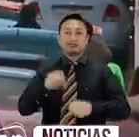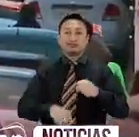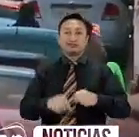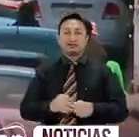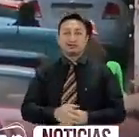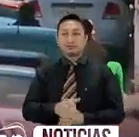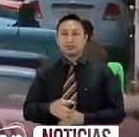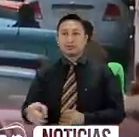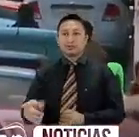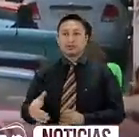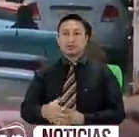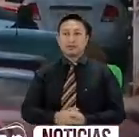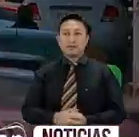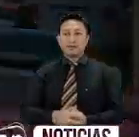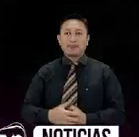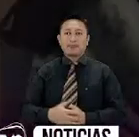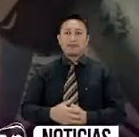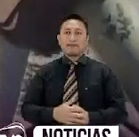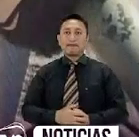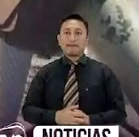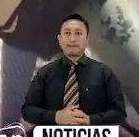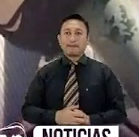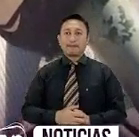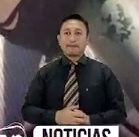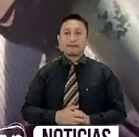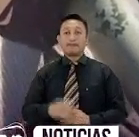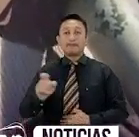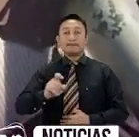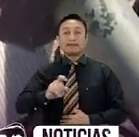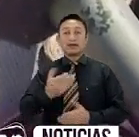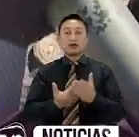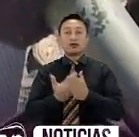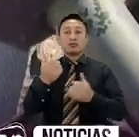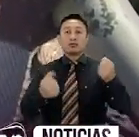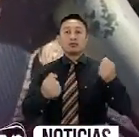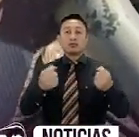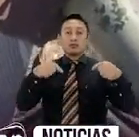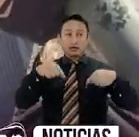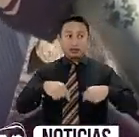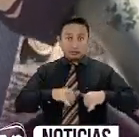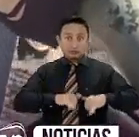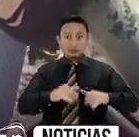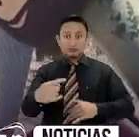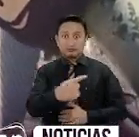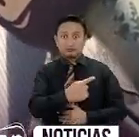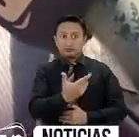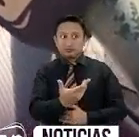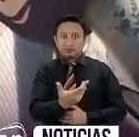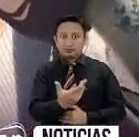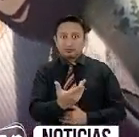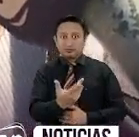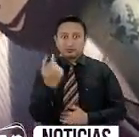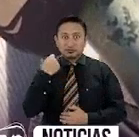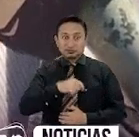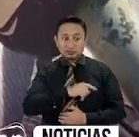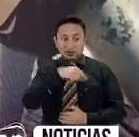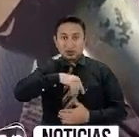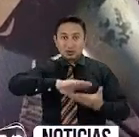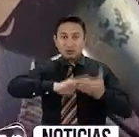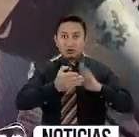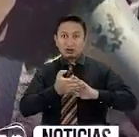malas condiciones del automotor. Necesitamos un patrullero nuevo. No podemos continuar así. Nosotros como